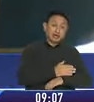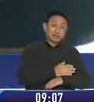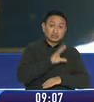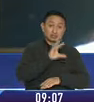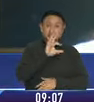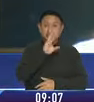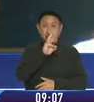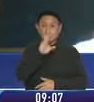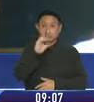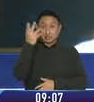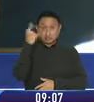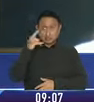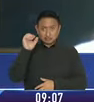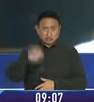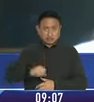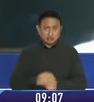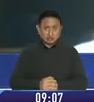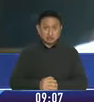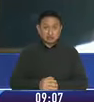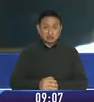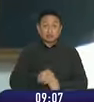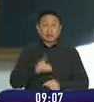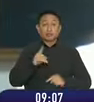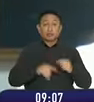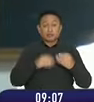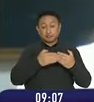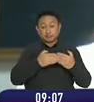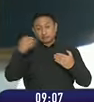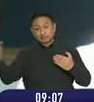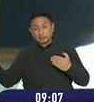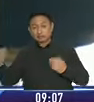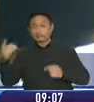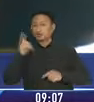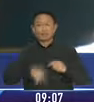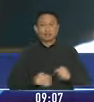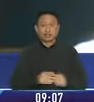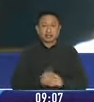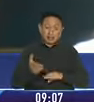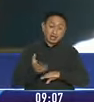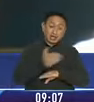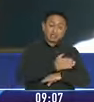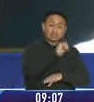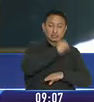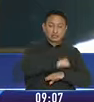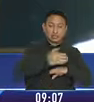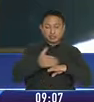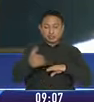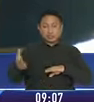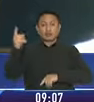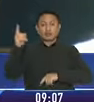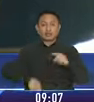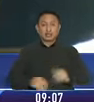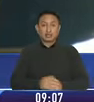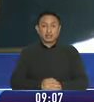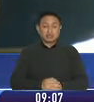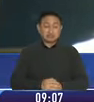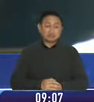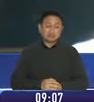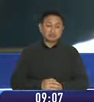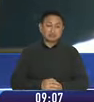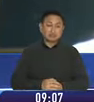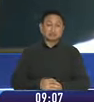días lo que no podemos es pasarnos un día más de los de los 60 estaría entrando